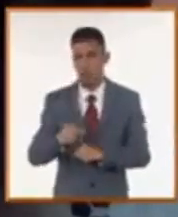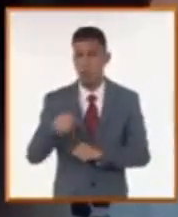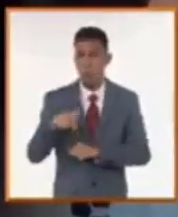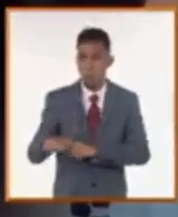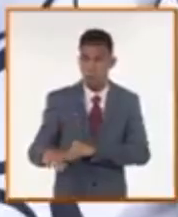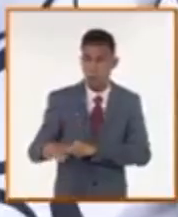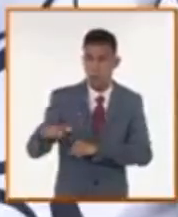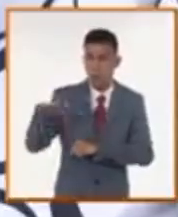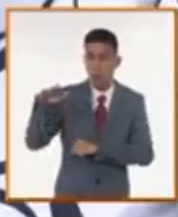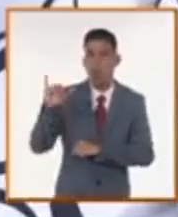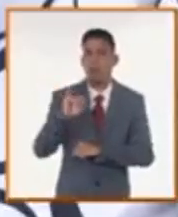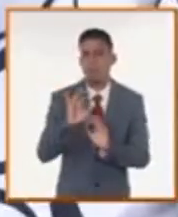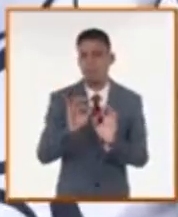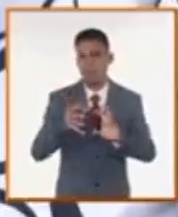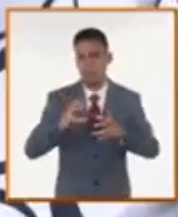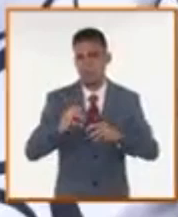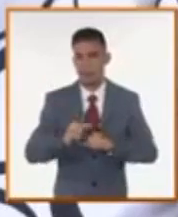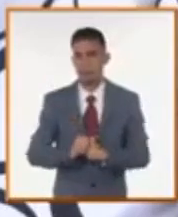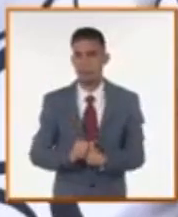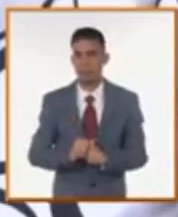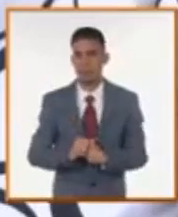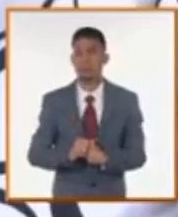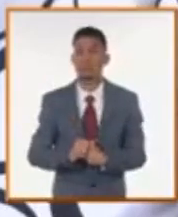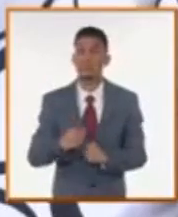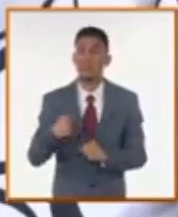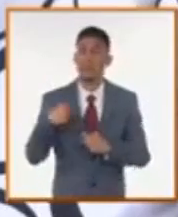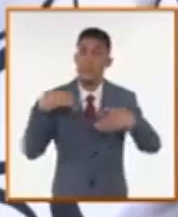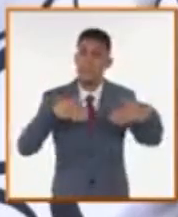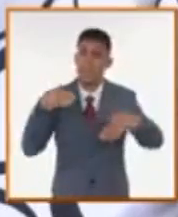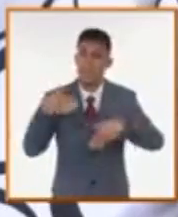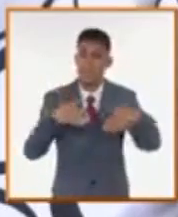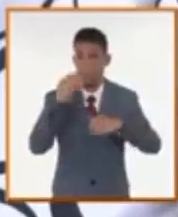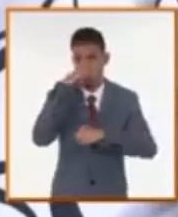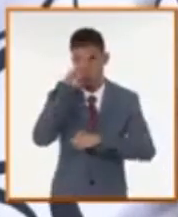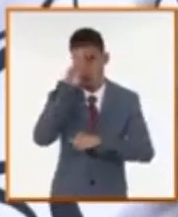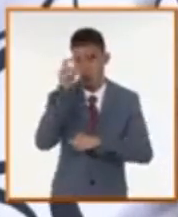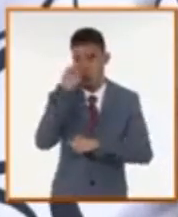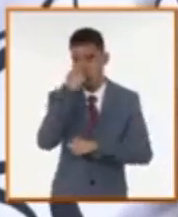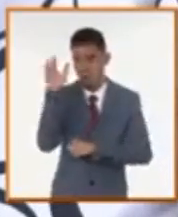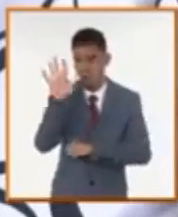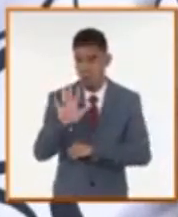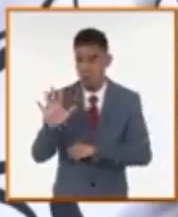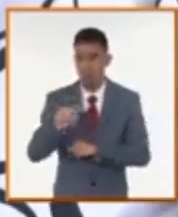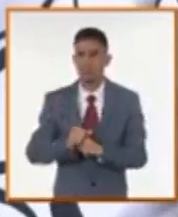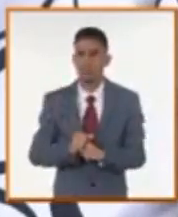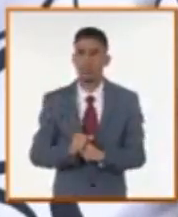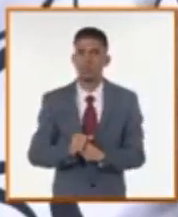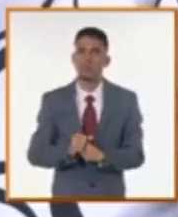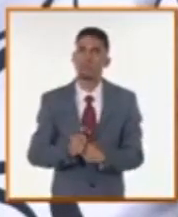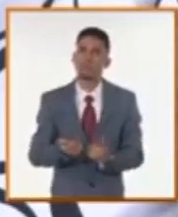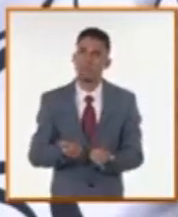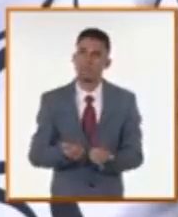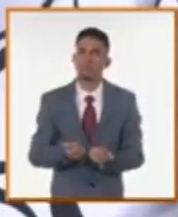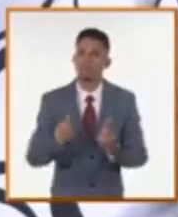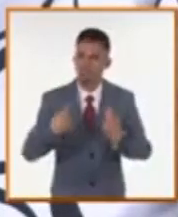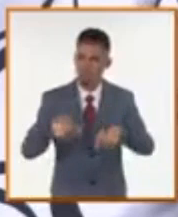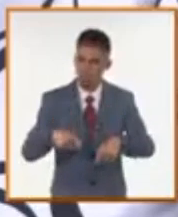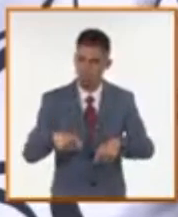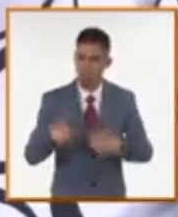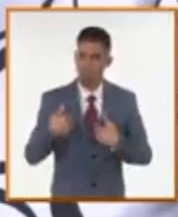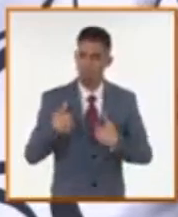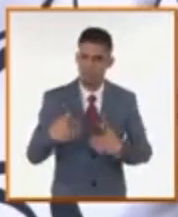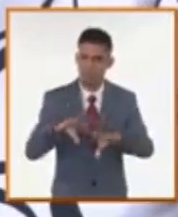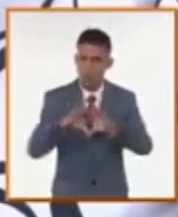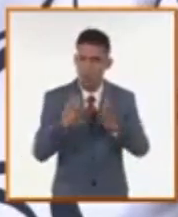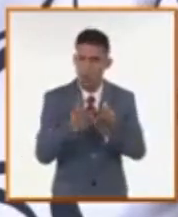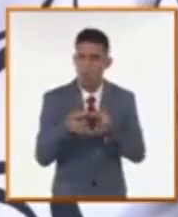idea. En el caso de la participación cubana, efectivamente, claro que fue decisiva. Y, por